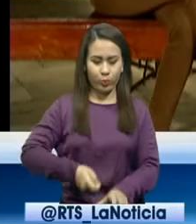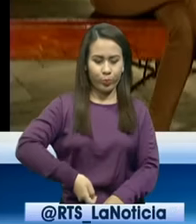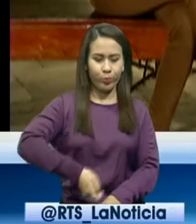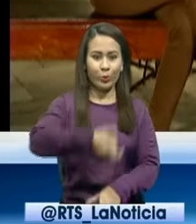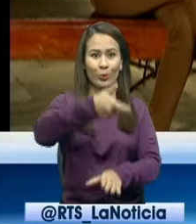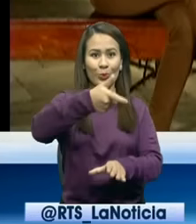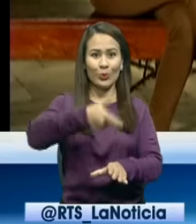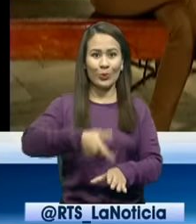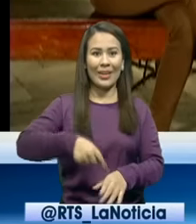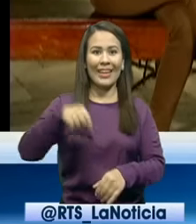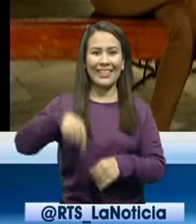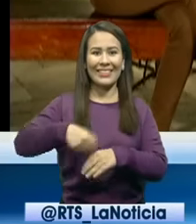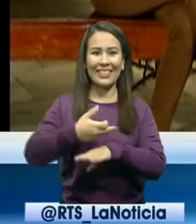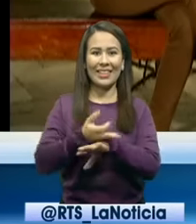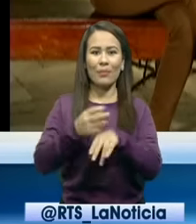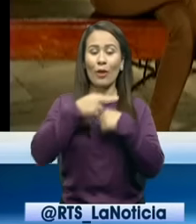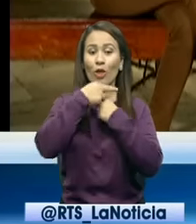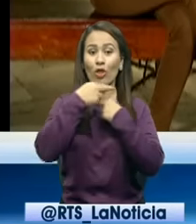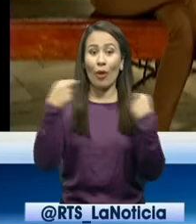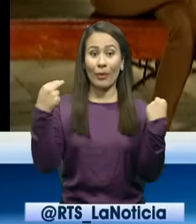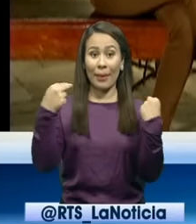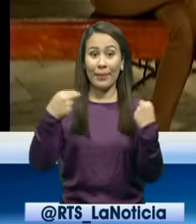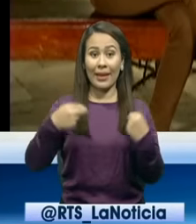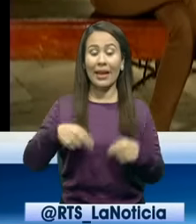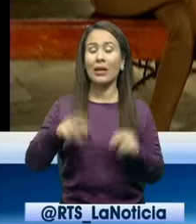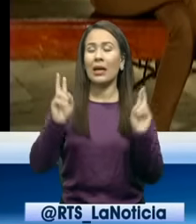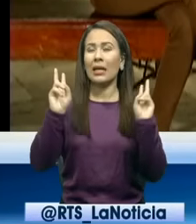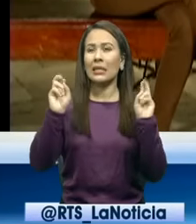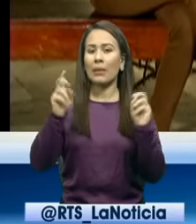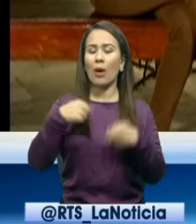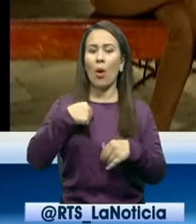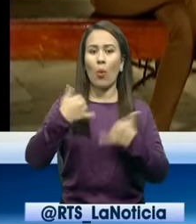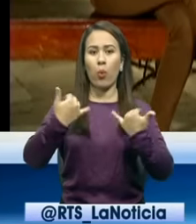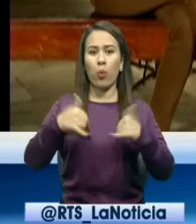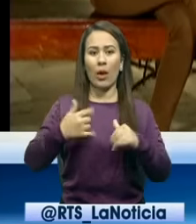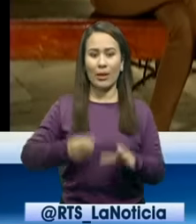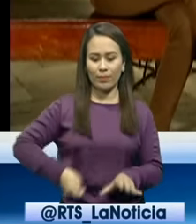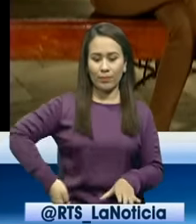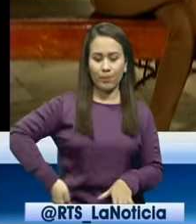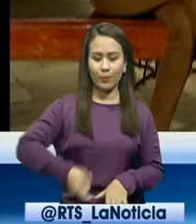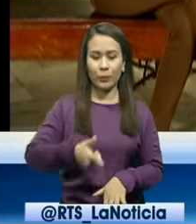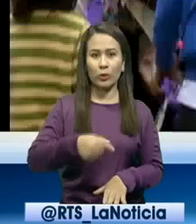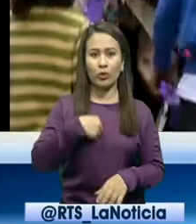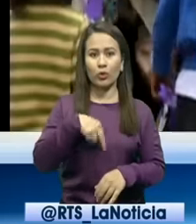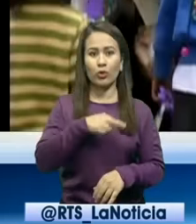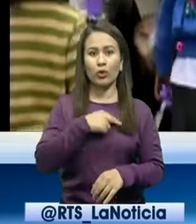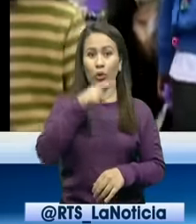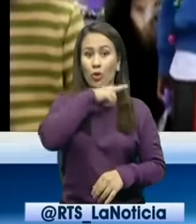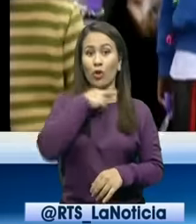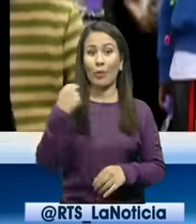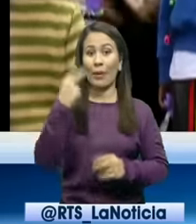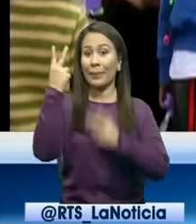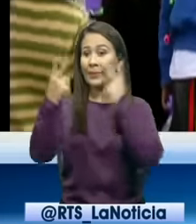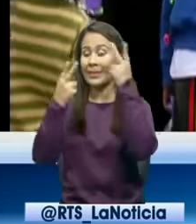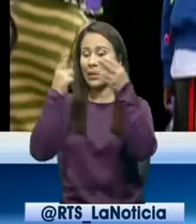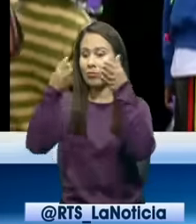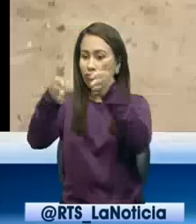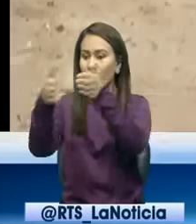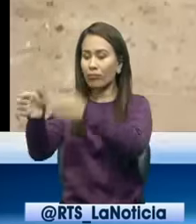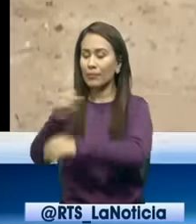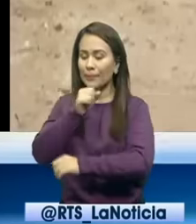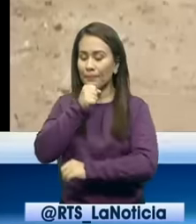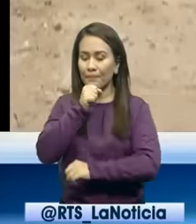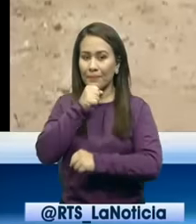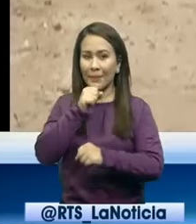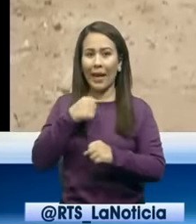de noviembre. En noviembre, al menos nosotros como indígenas visitamos a nuestros ancestros, compartimos